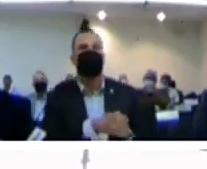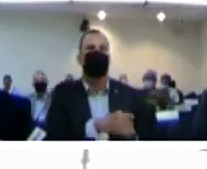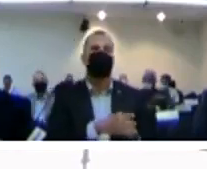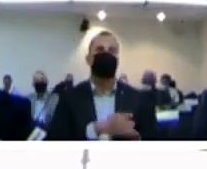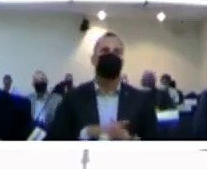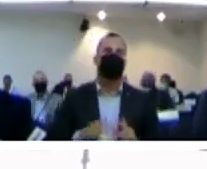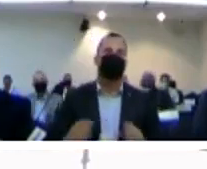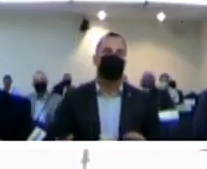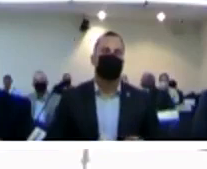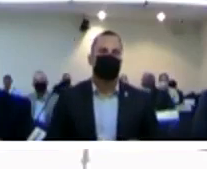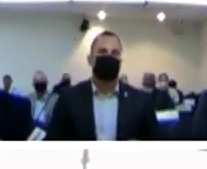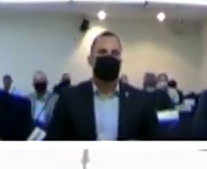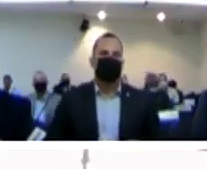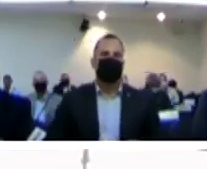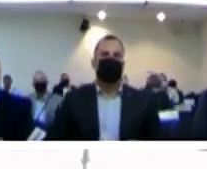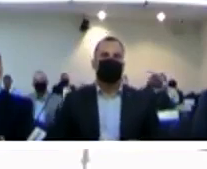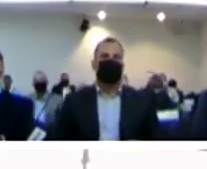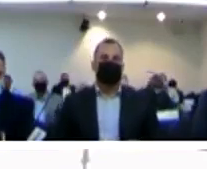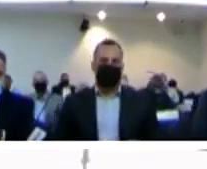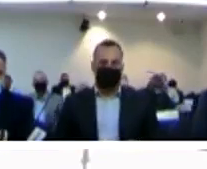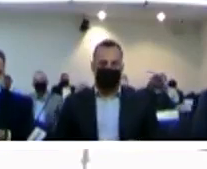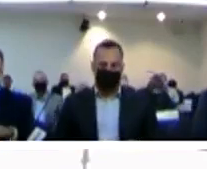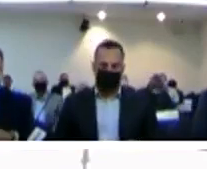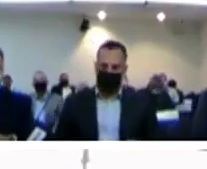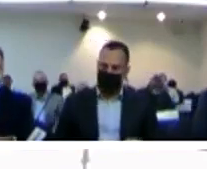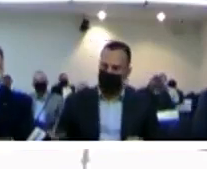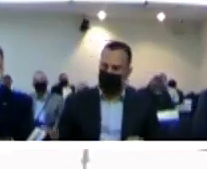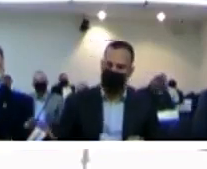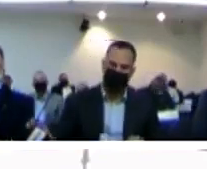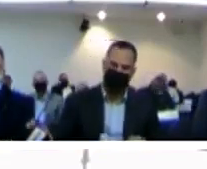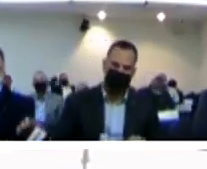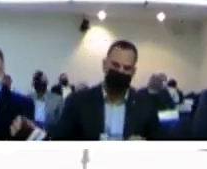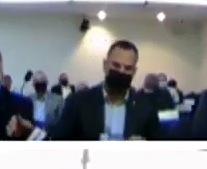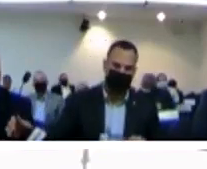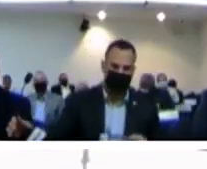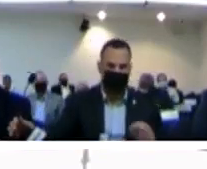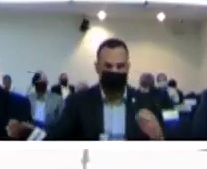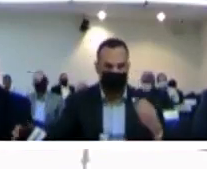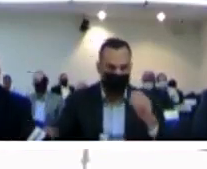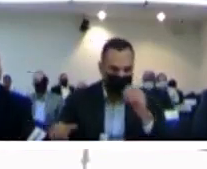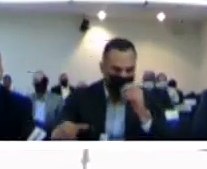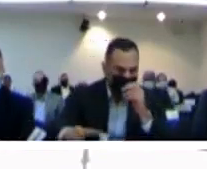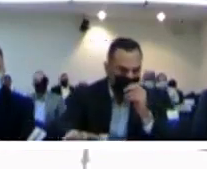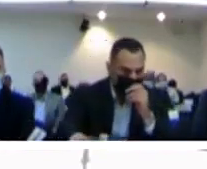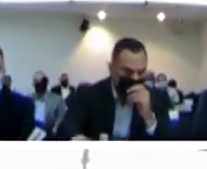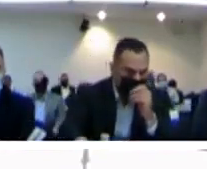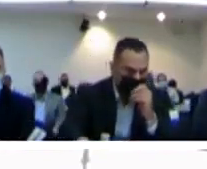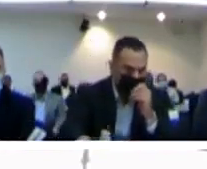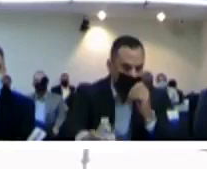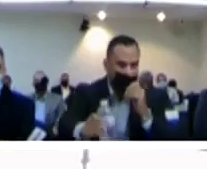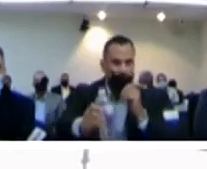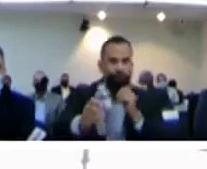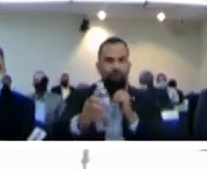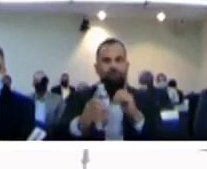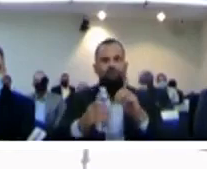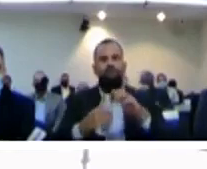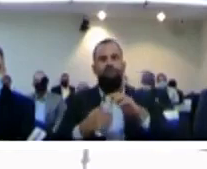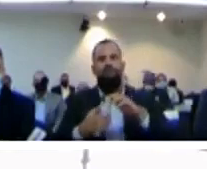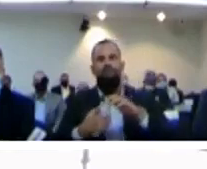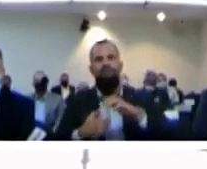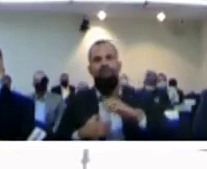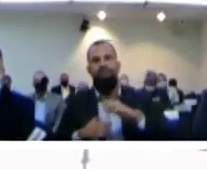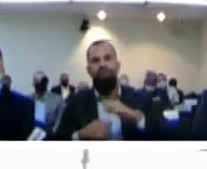le pregunto a ambos, ¿verdad? Cualquiera de los dos me lo puede contestar. ¿Tiene suficiente presupuesto,